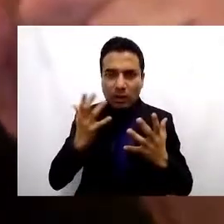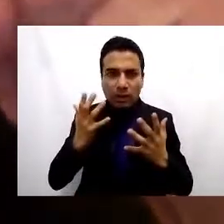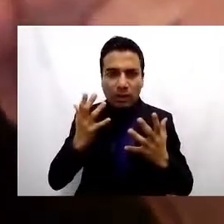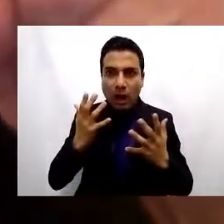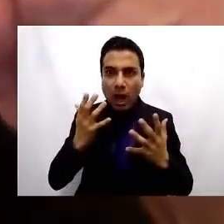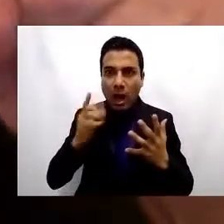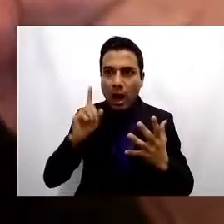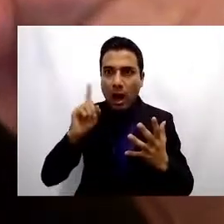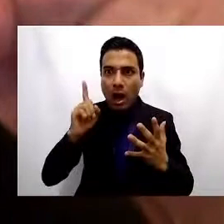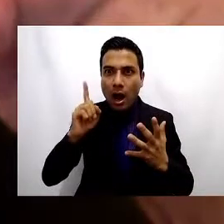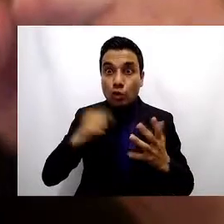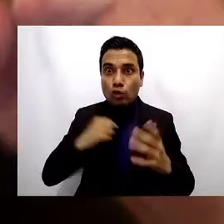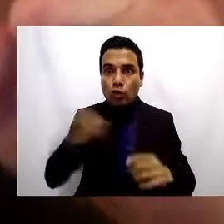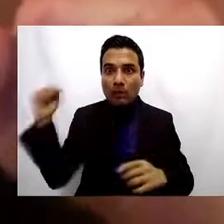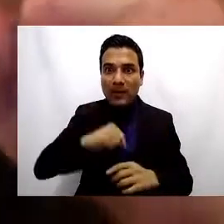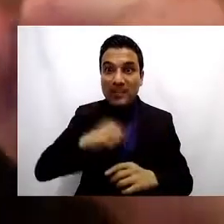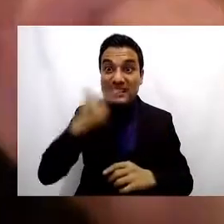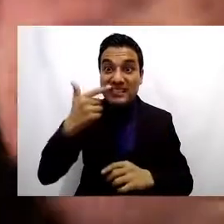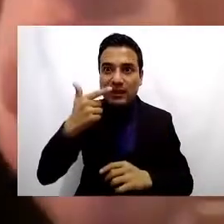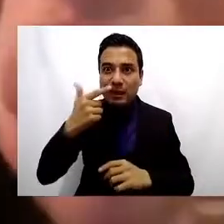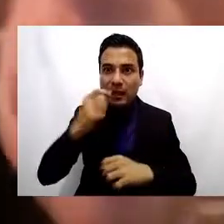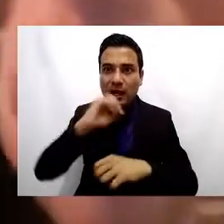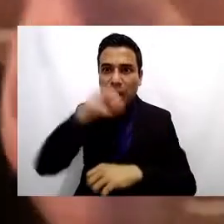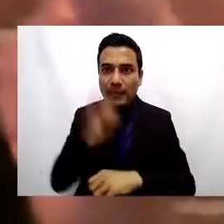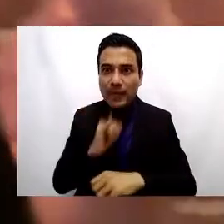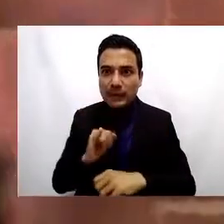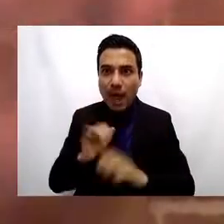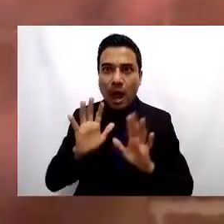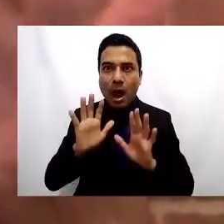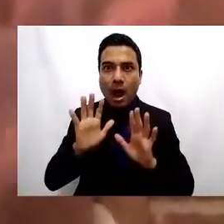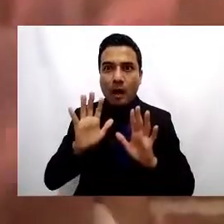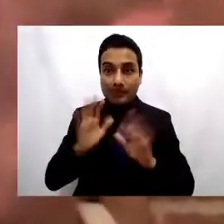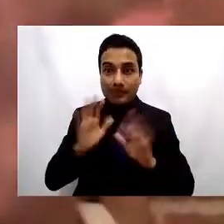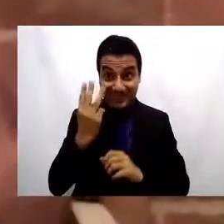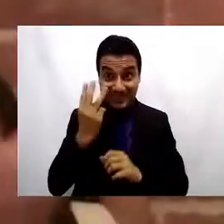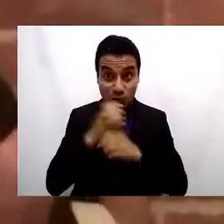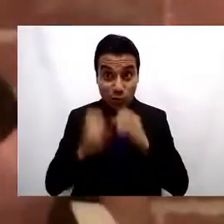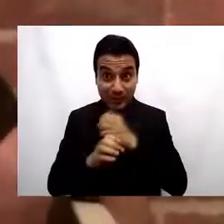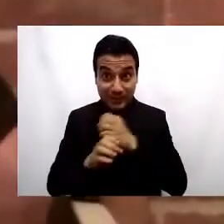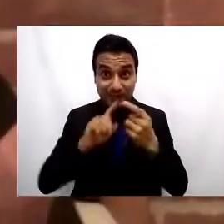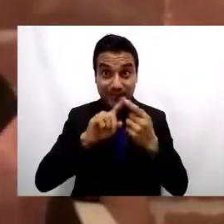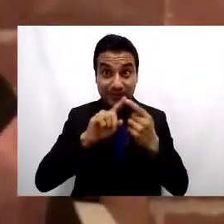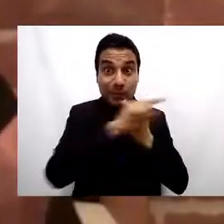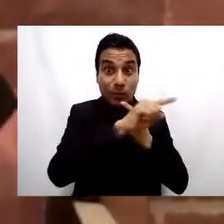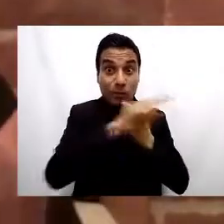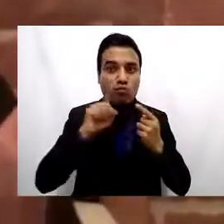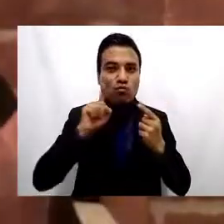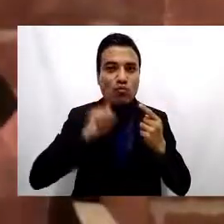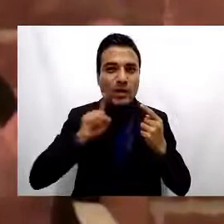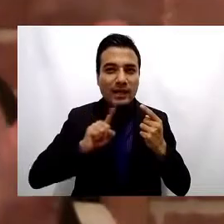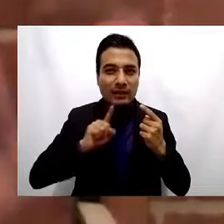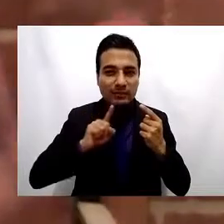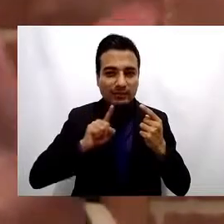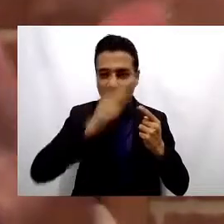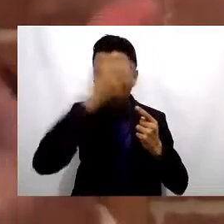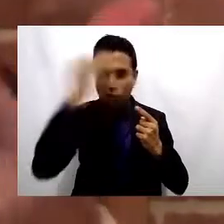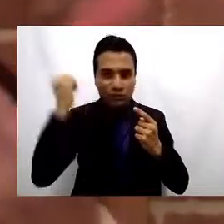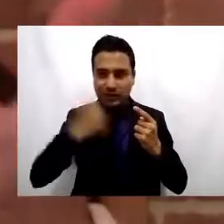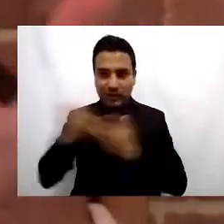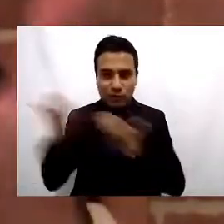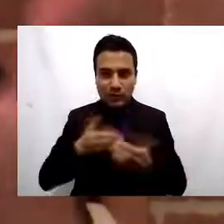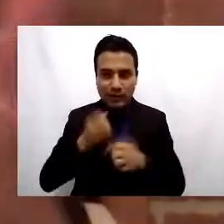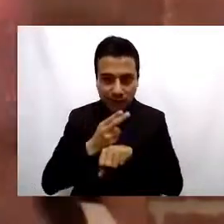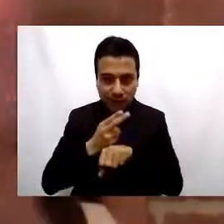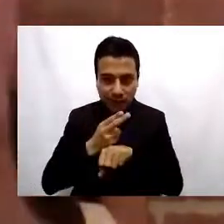de la tarde y hoy llegué. Y entonces ya tiene tres elementos. Ella no sabía que yo iba a venir más temprano.